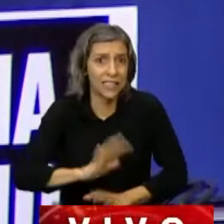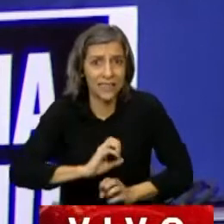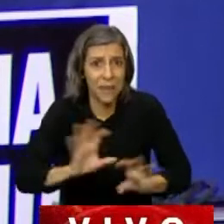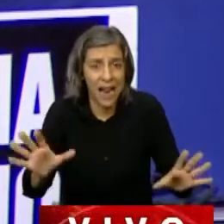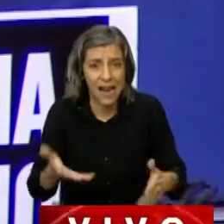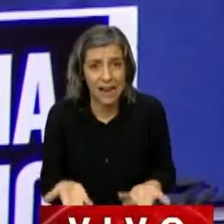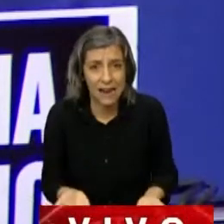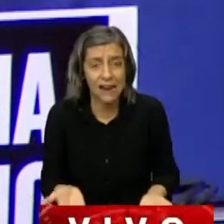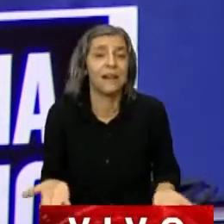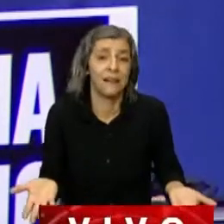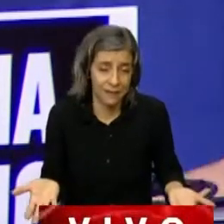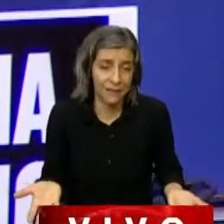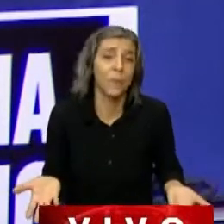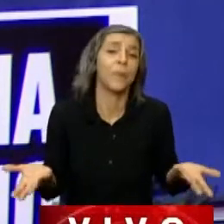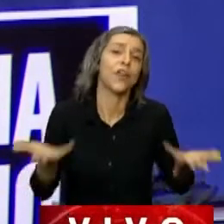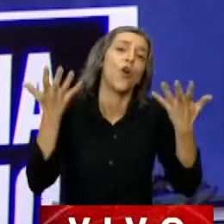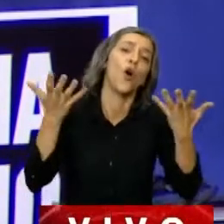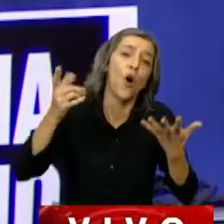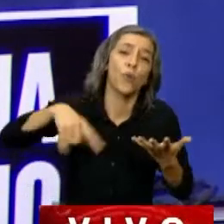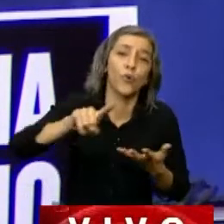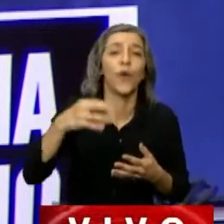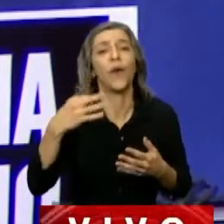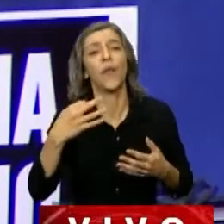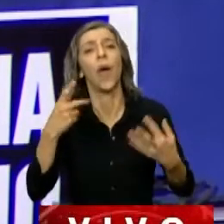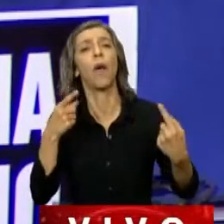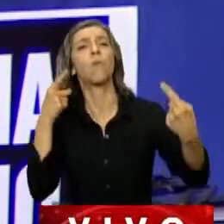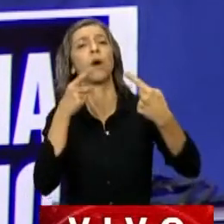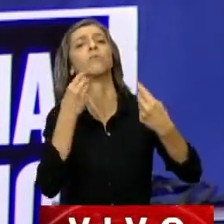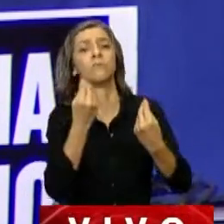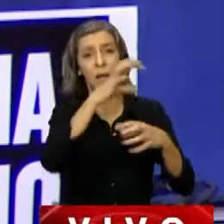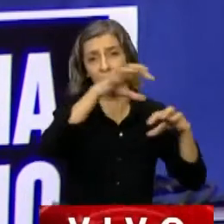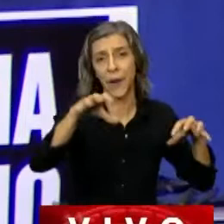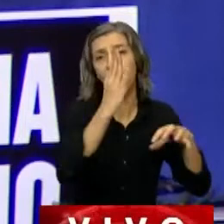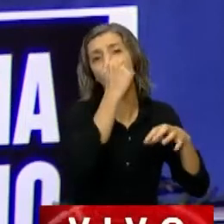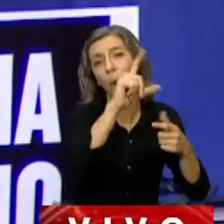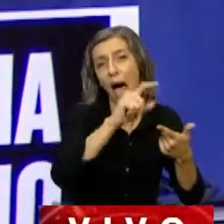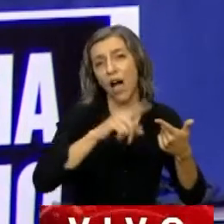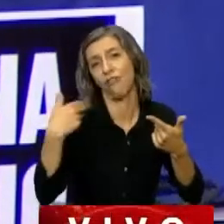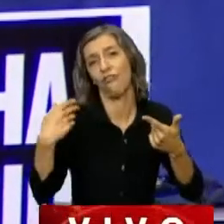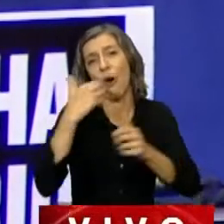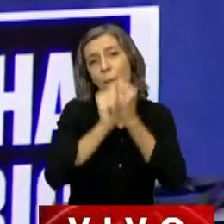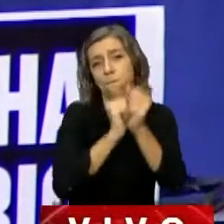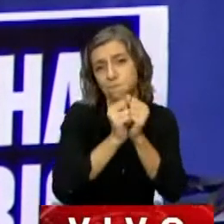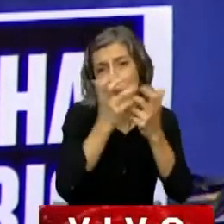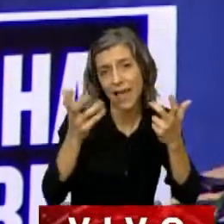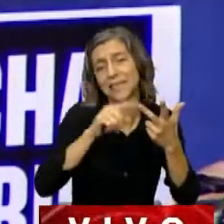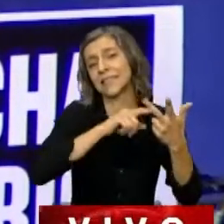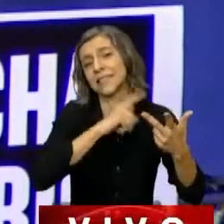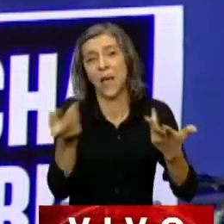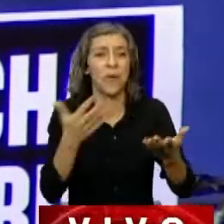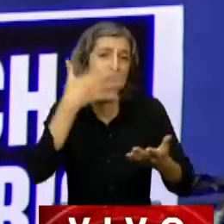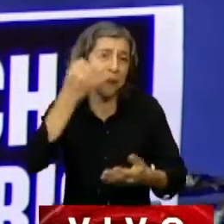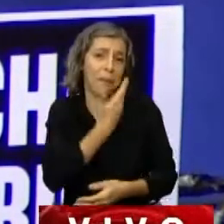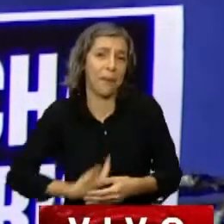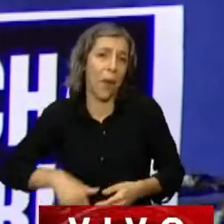que enfrentarse lógicamente a los grandes intereses de los bancos, de las patronales. No hay intención de este gobierno, ni del gobierno nacional, ni de